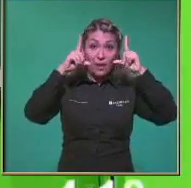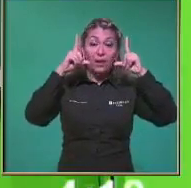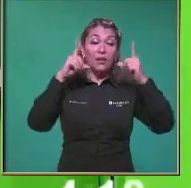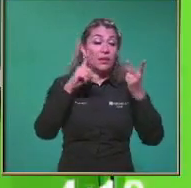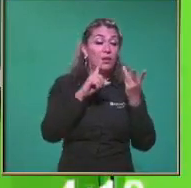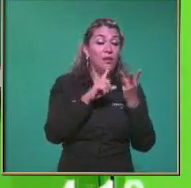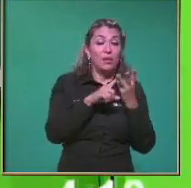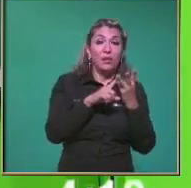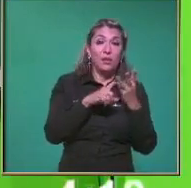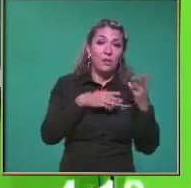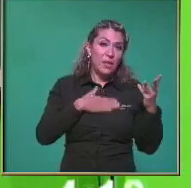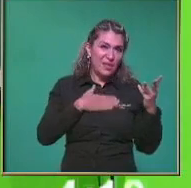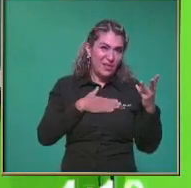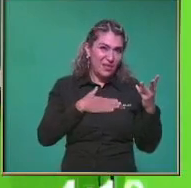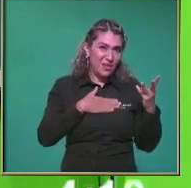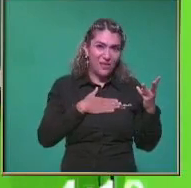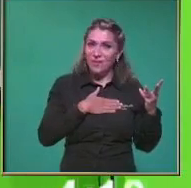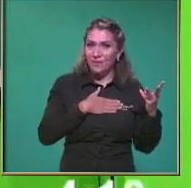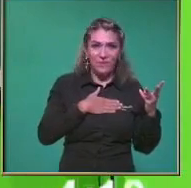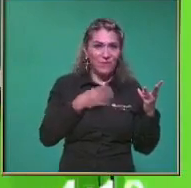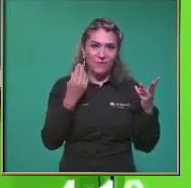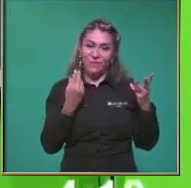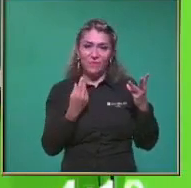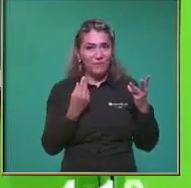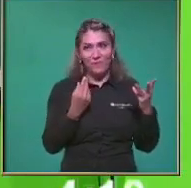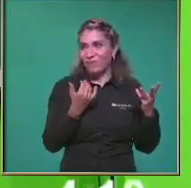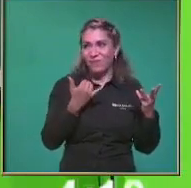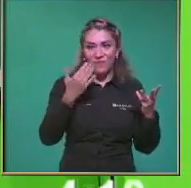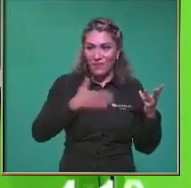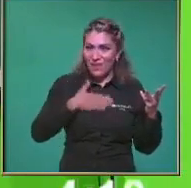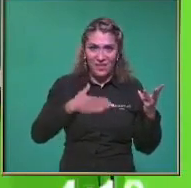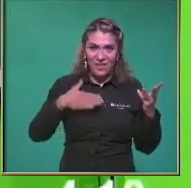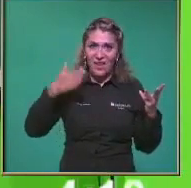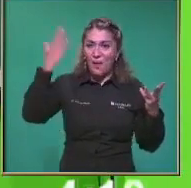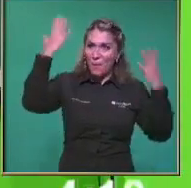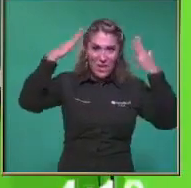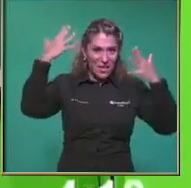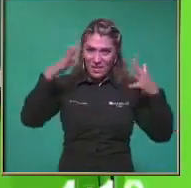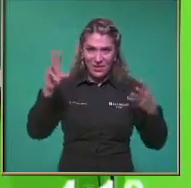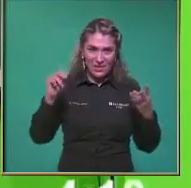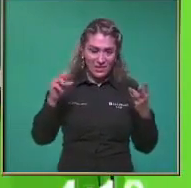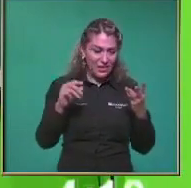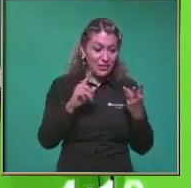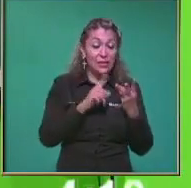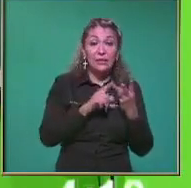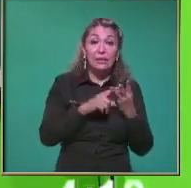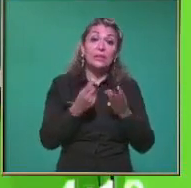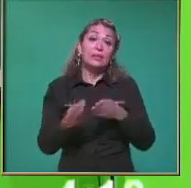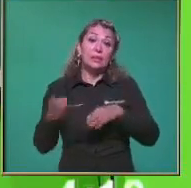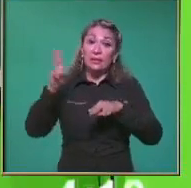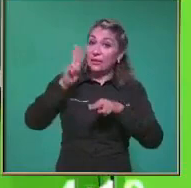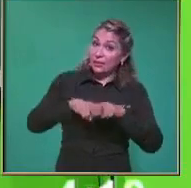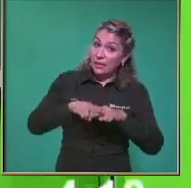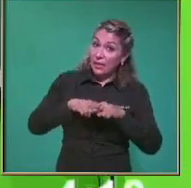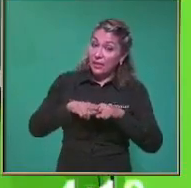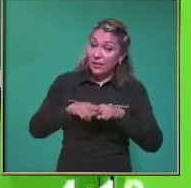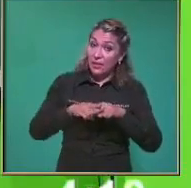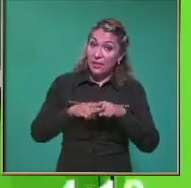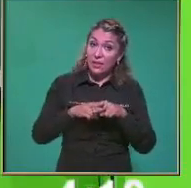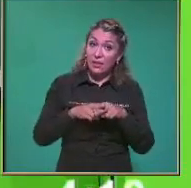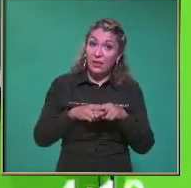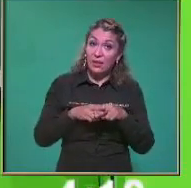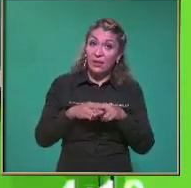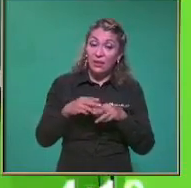sigue? ¿Bañarse? ¡Error! Lo segundo es sentarme. Me voy a sentar en la